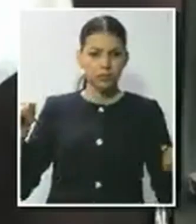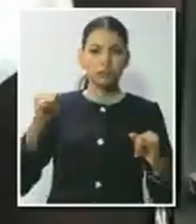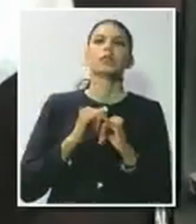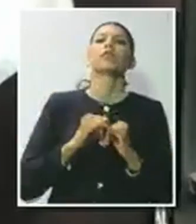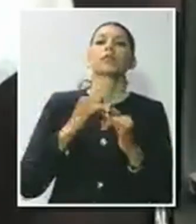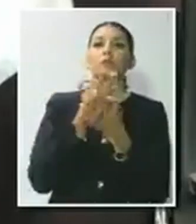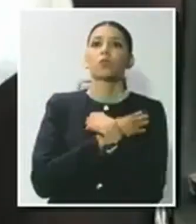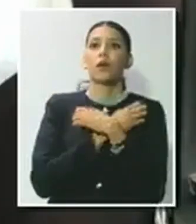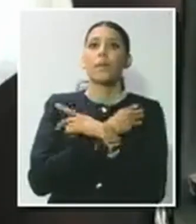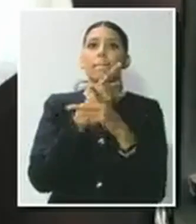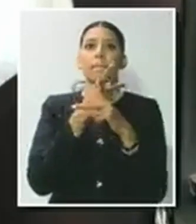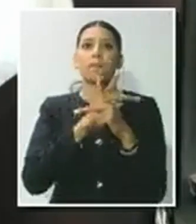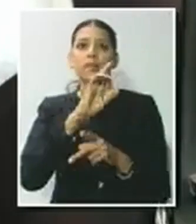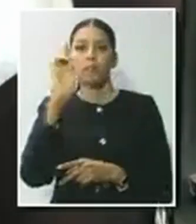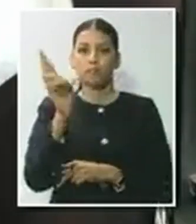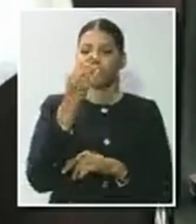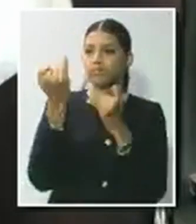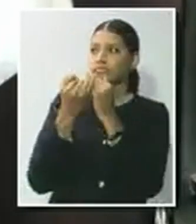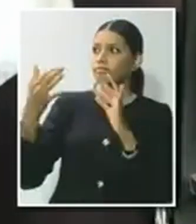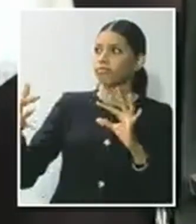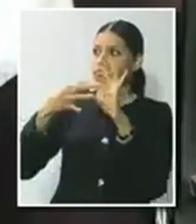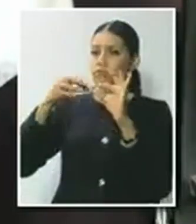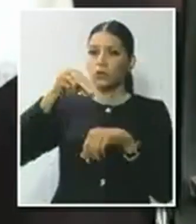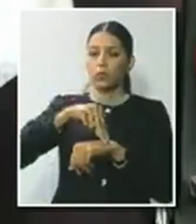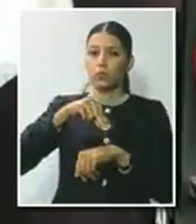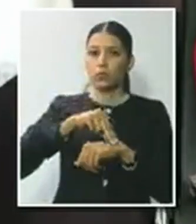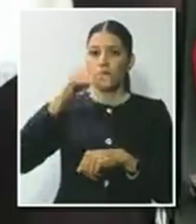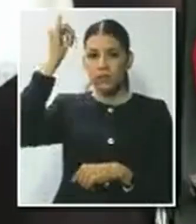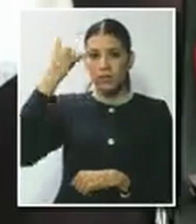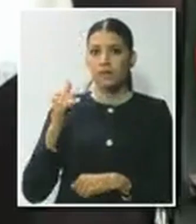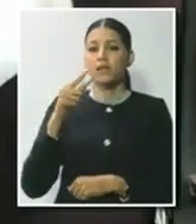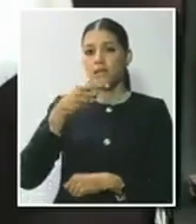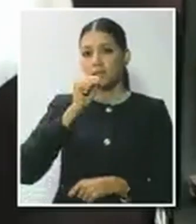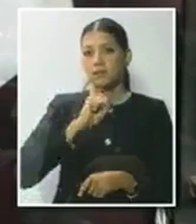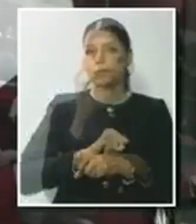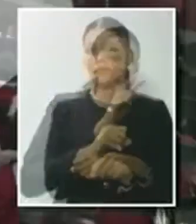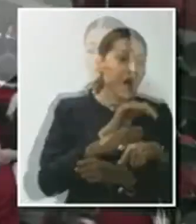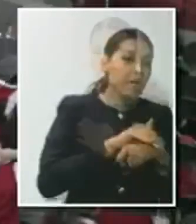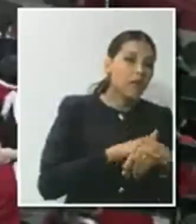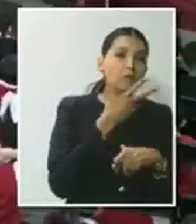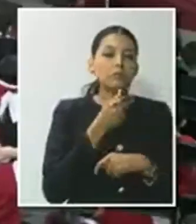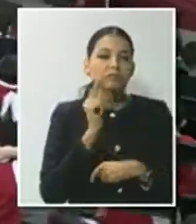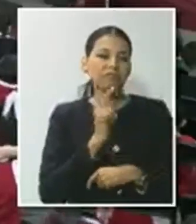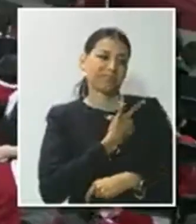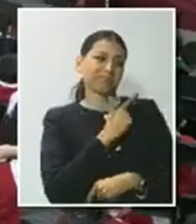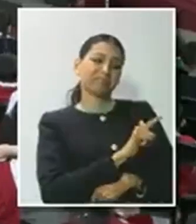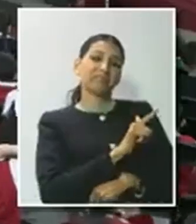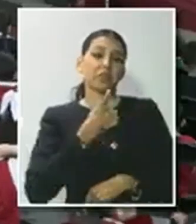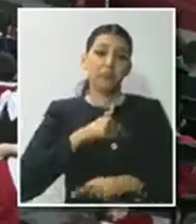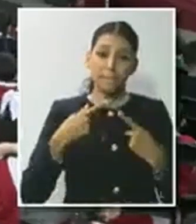aseguró que se entregaron en los 113 municipios sin incidentes que signifiquen el rechazo a los nuevos materiales. En Urbis